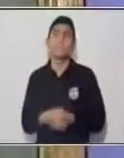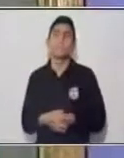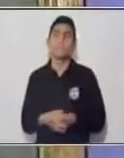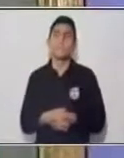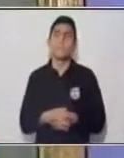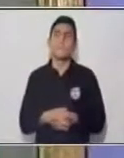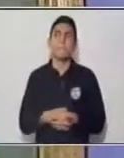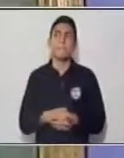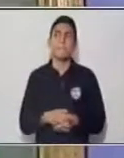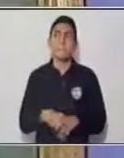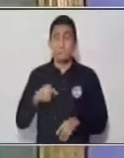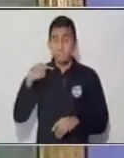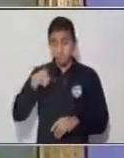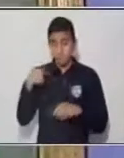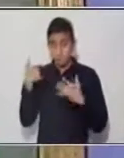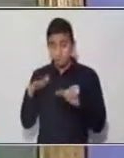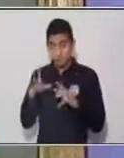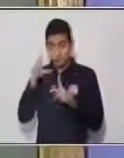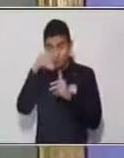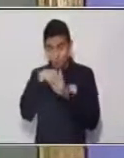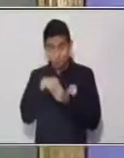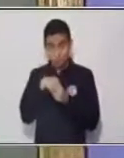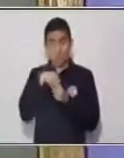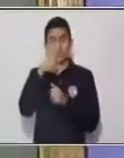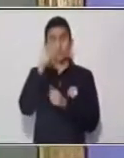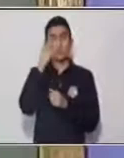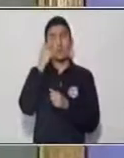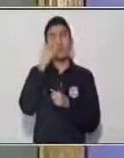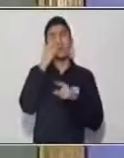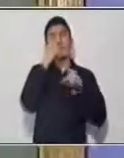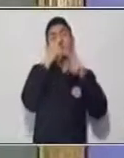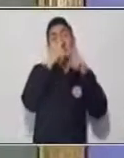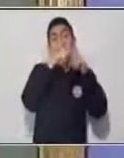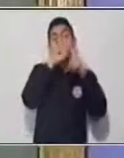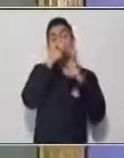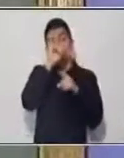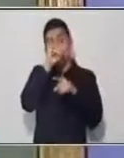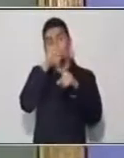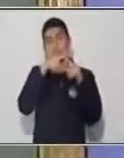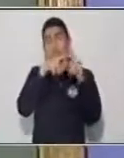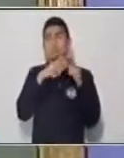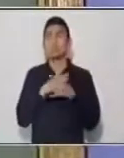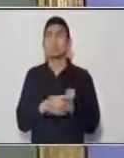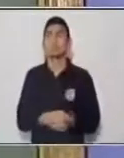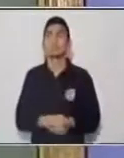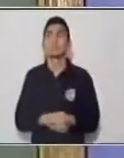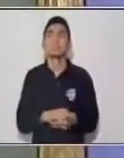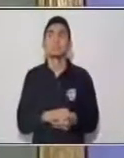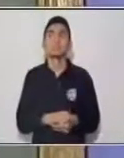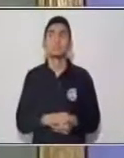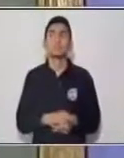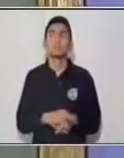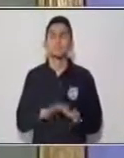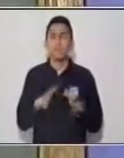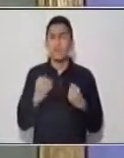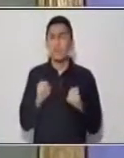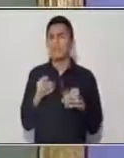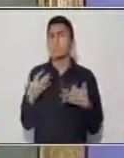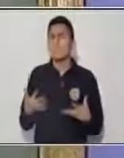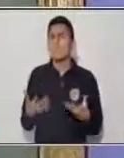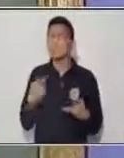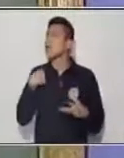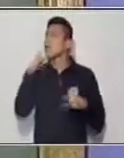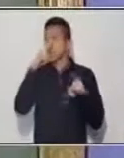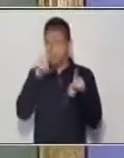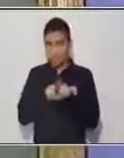original. Si yo hago la integral de 1 por el diferencial en x, ¿qué hacemos? Volvemos a hacer el